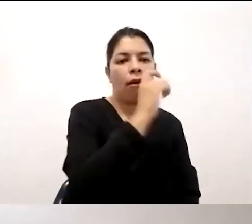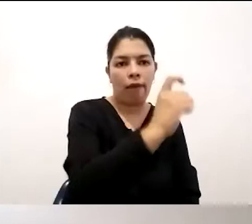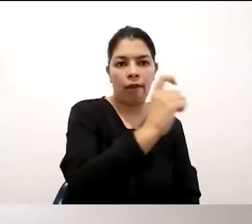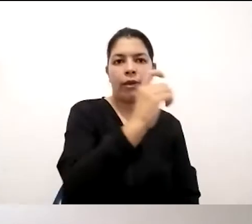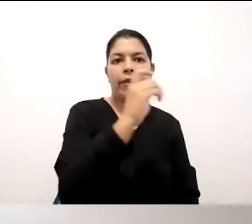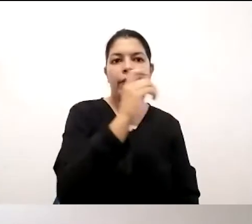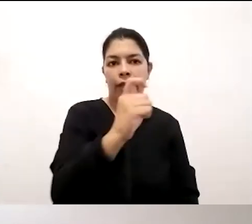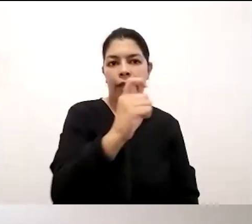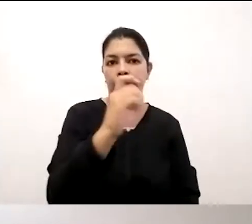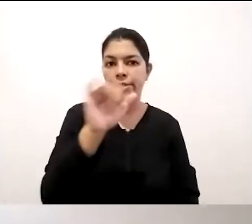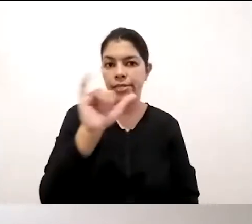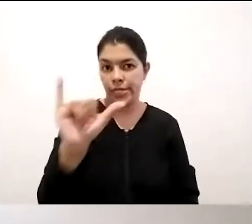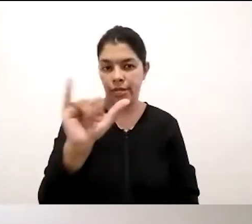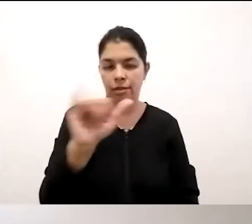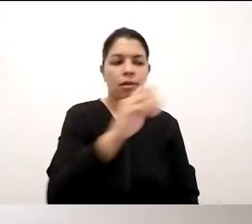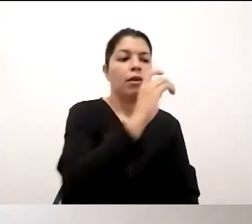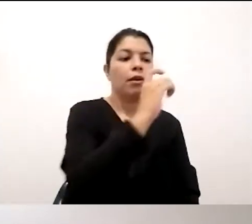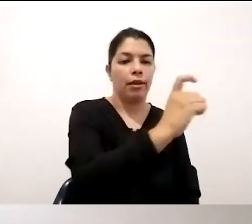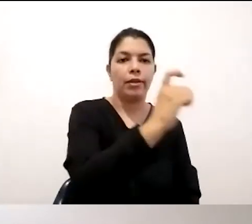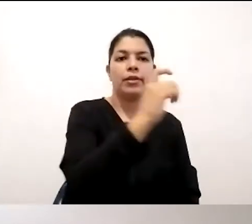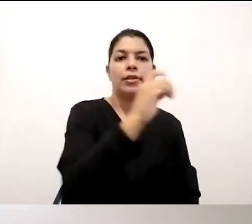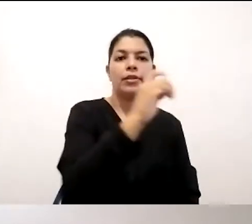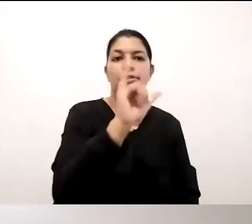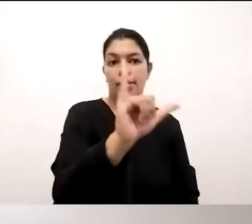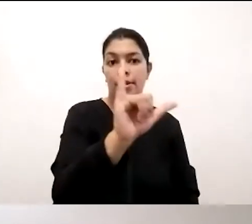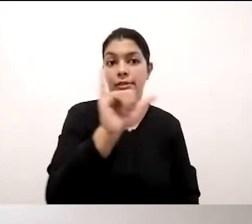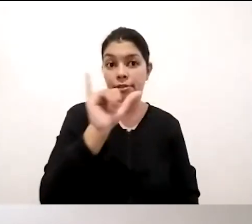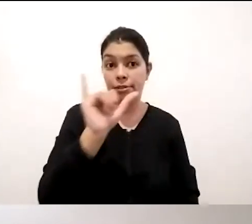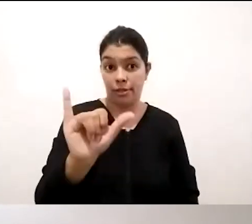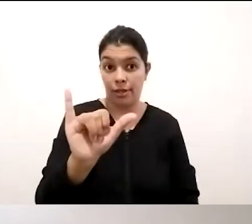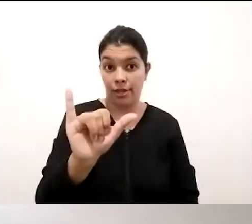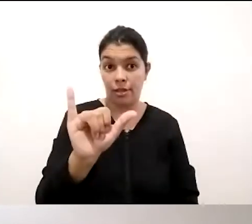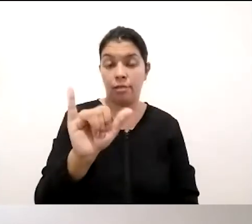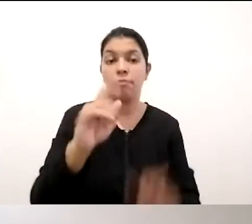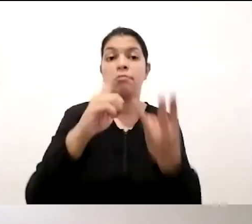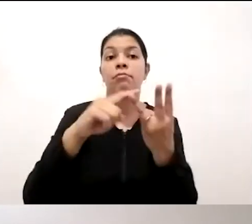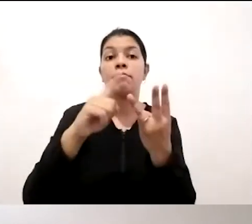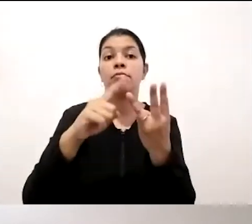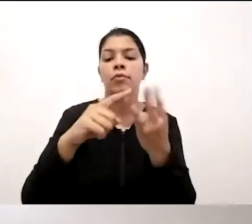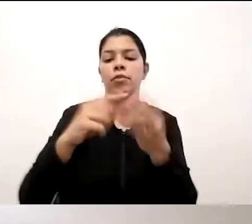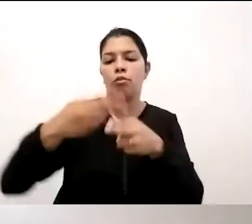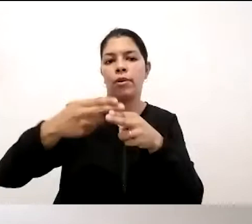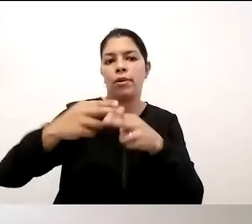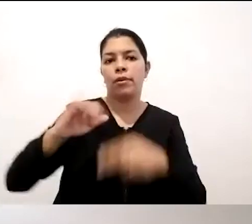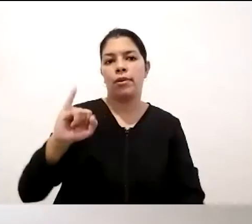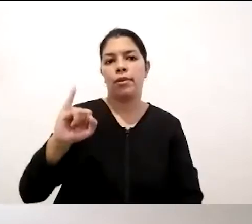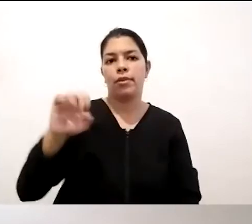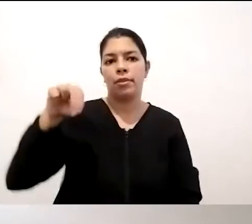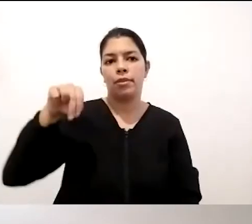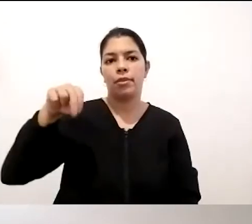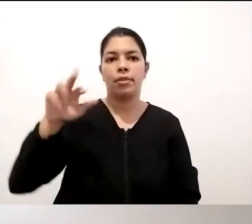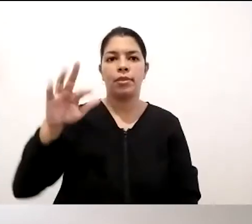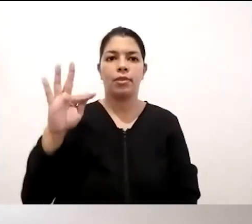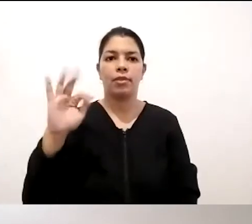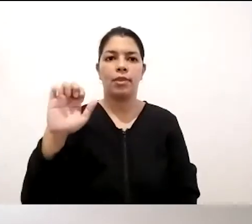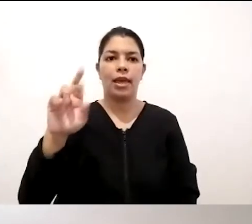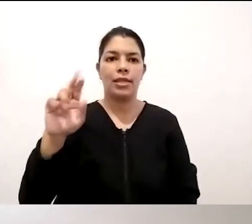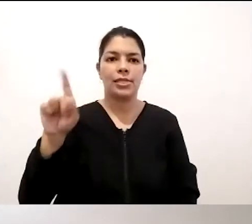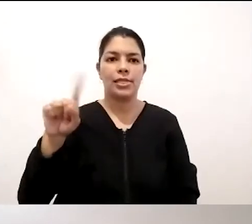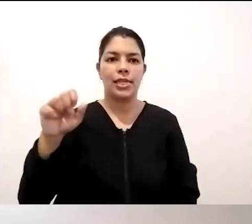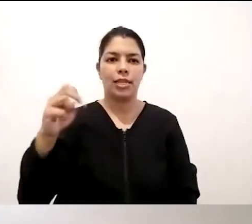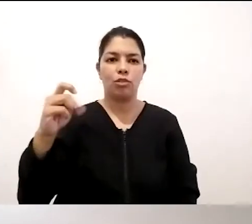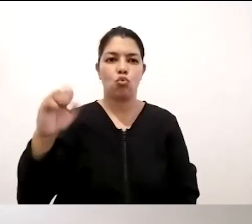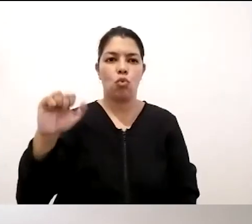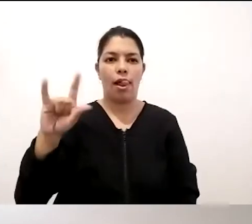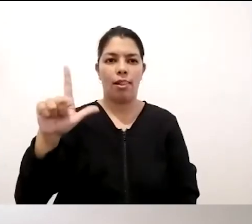XXY y XYY, se identifica como intersexuales. La segunda característica que tiene